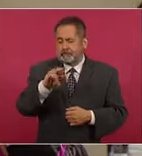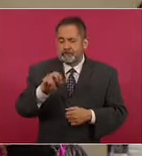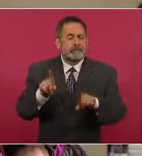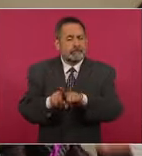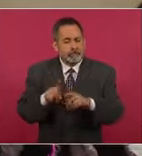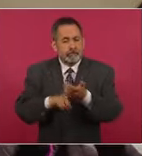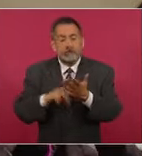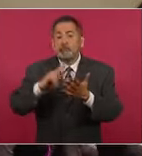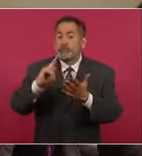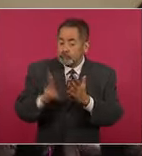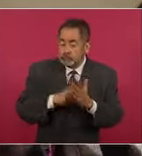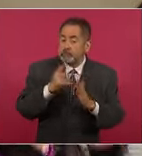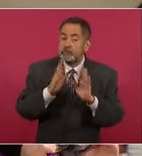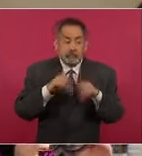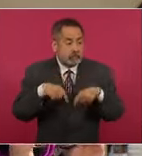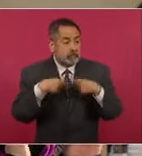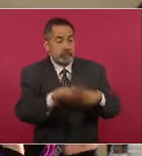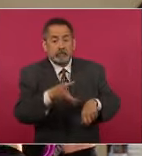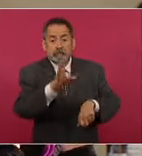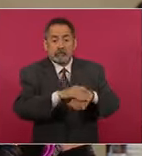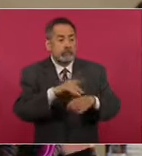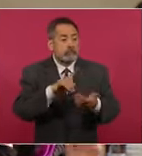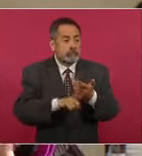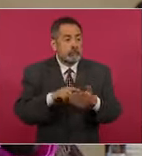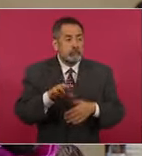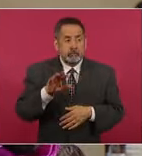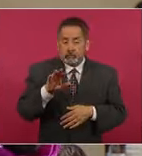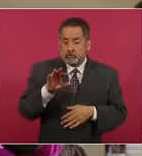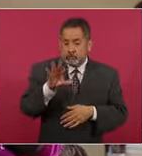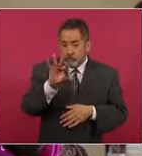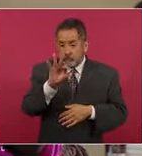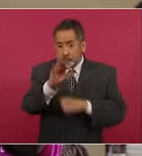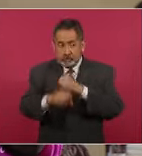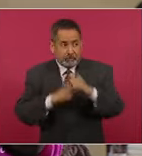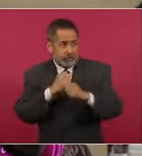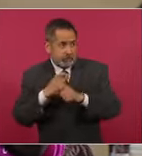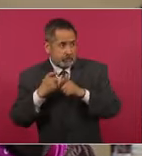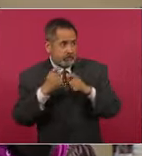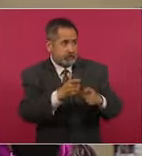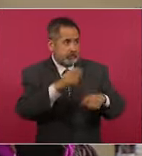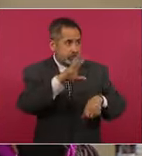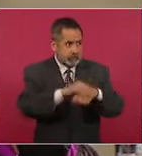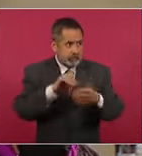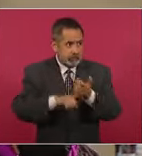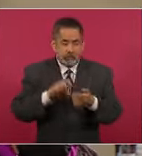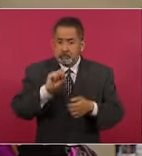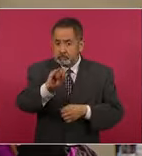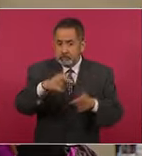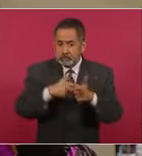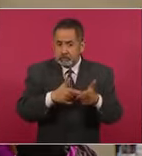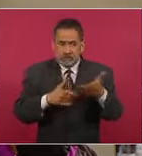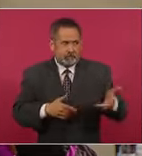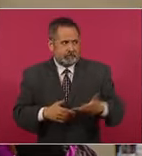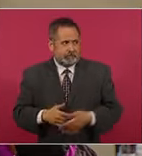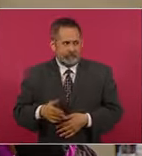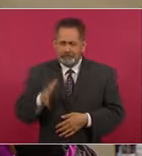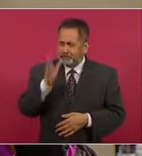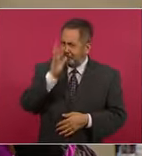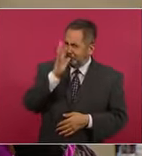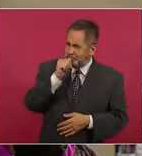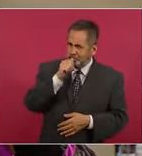nuevamente le dieron el permiso 4117 por 40 años, lo que pues las víctimas dicen: no puede ser